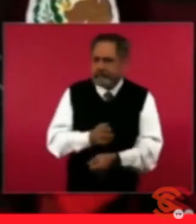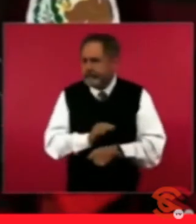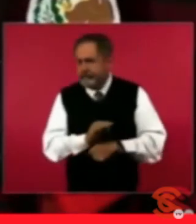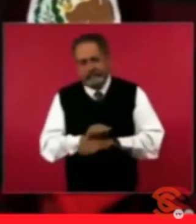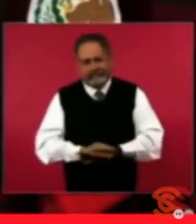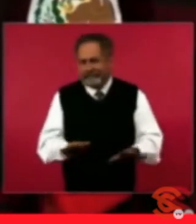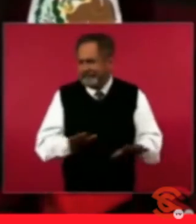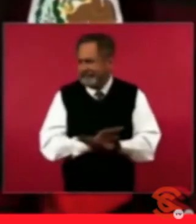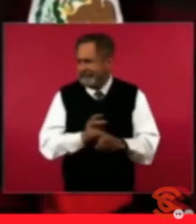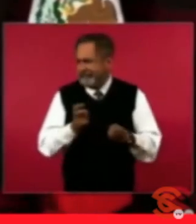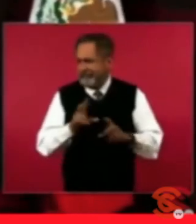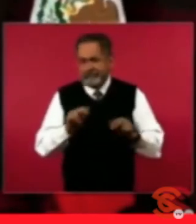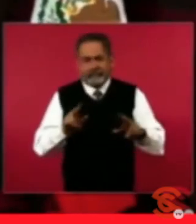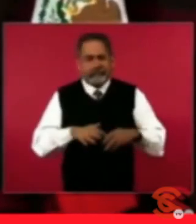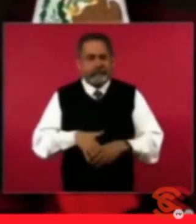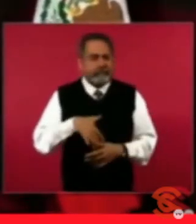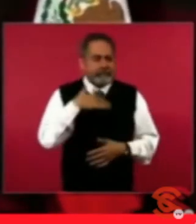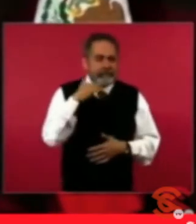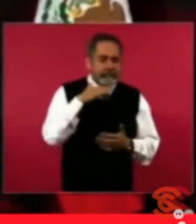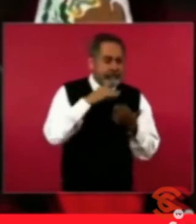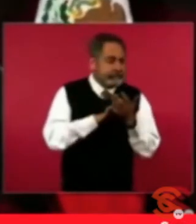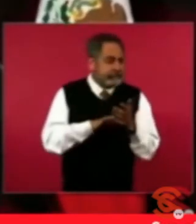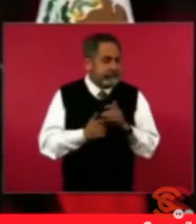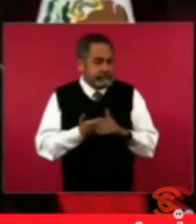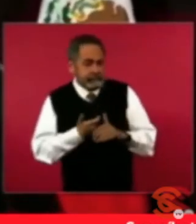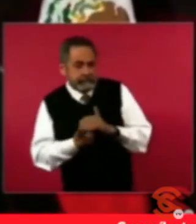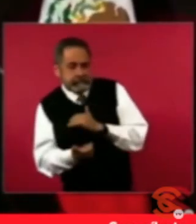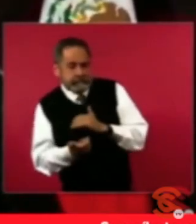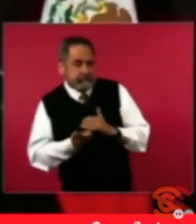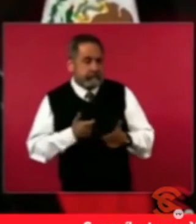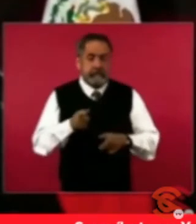en extorsionar.